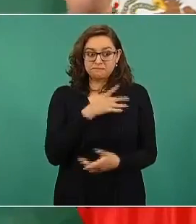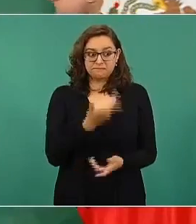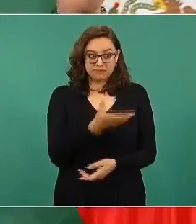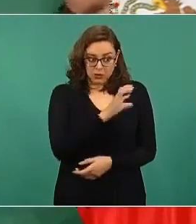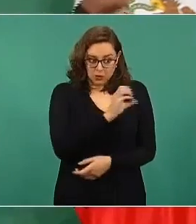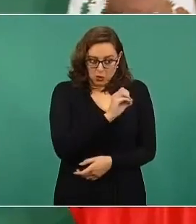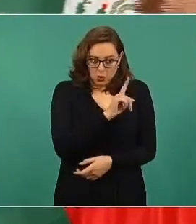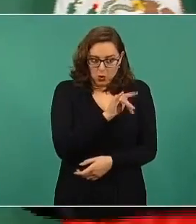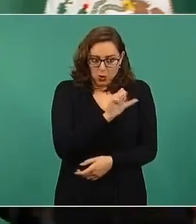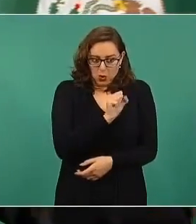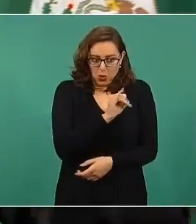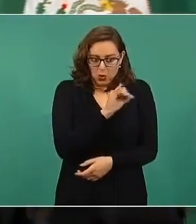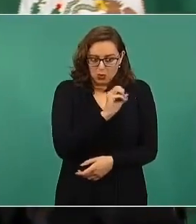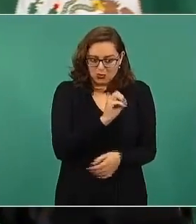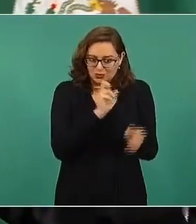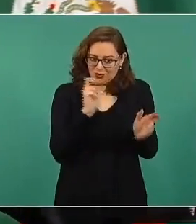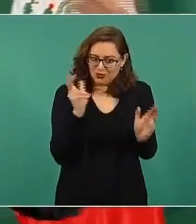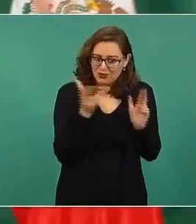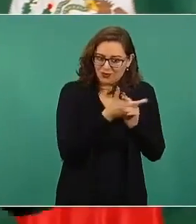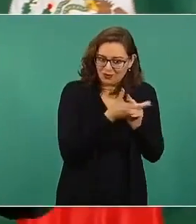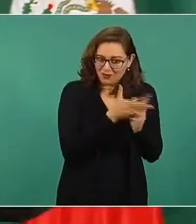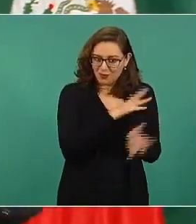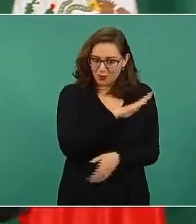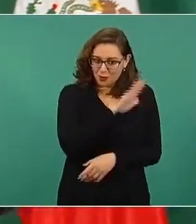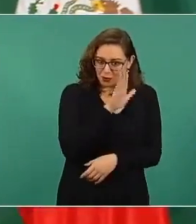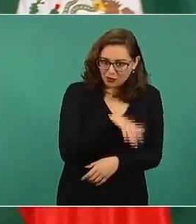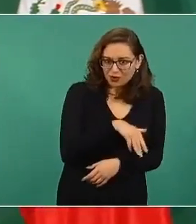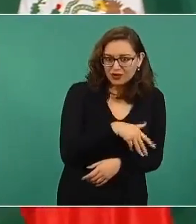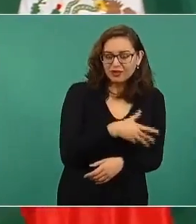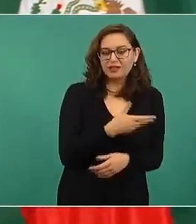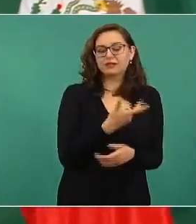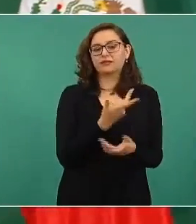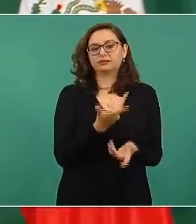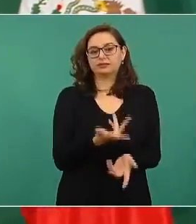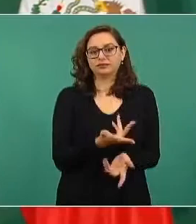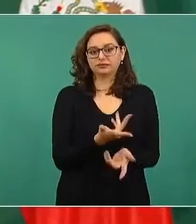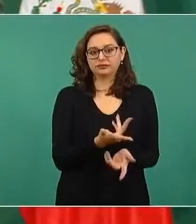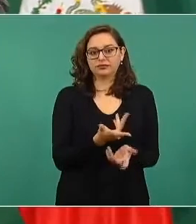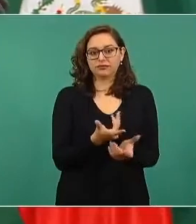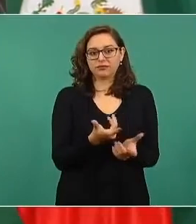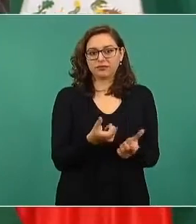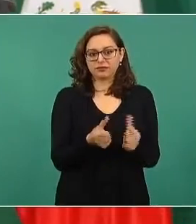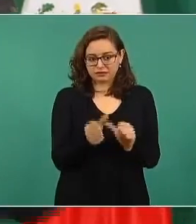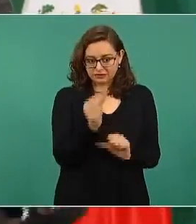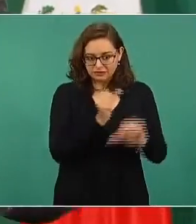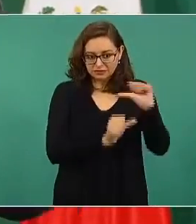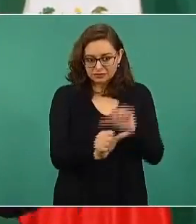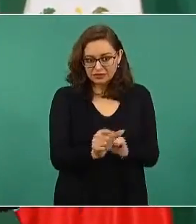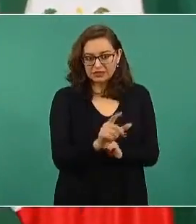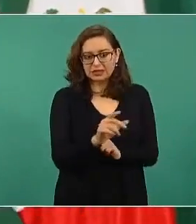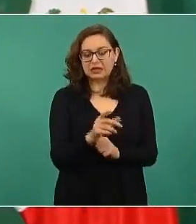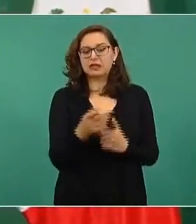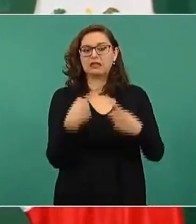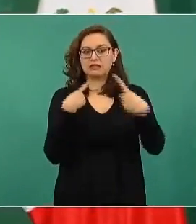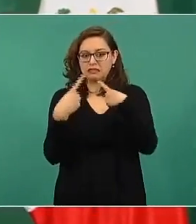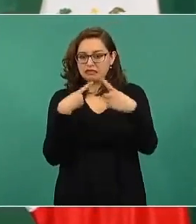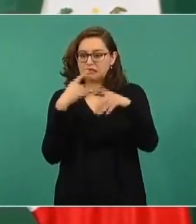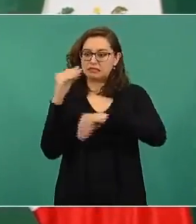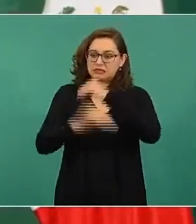al candidato del PRI y el sustituto pierde el debate.